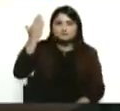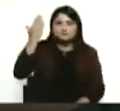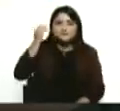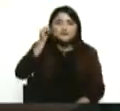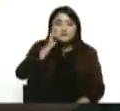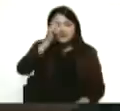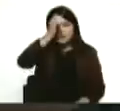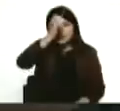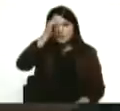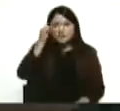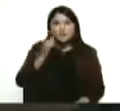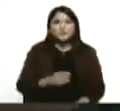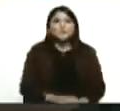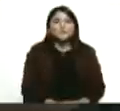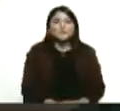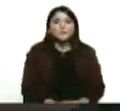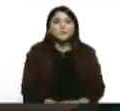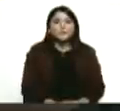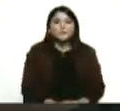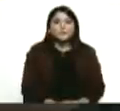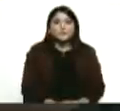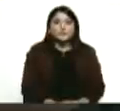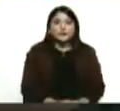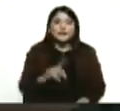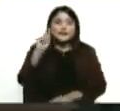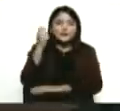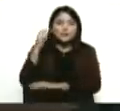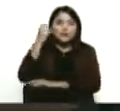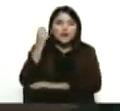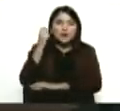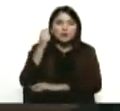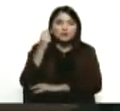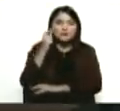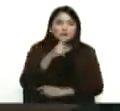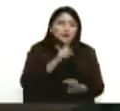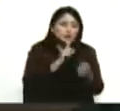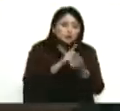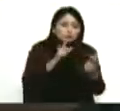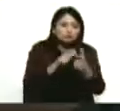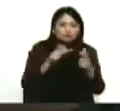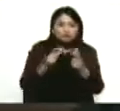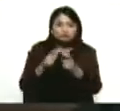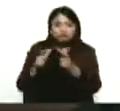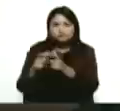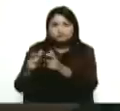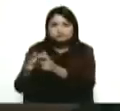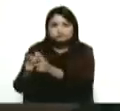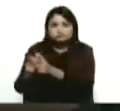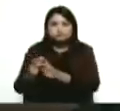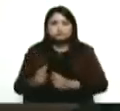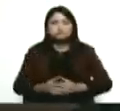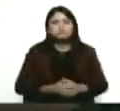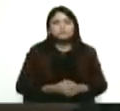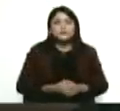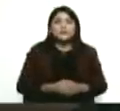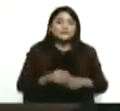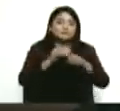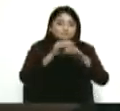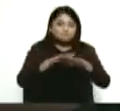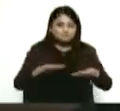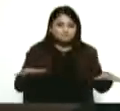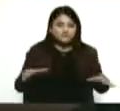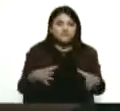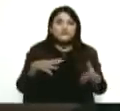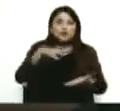verán entonces, todos estos días, a nuestras diputadas y diputados en reuniones con los actores económicos de los determinados